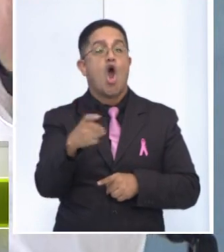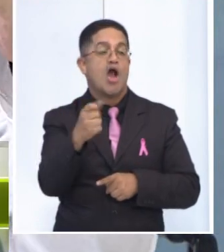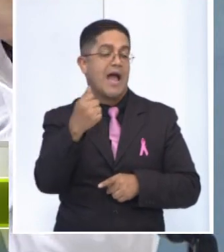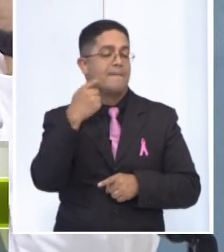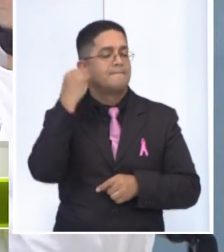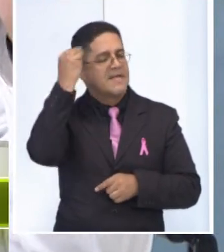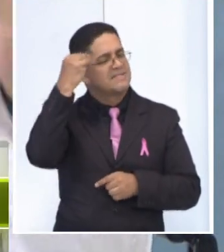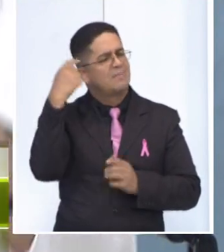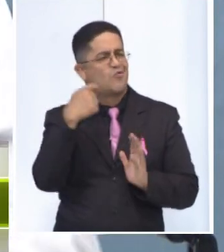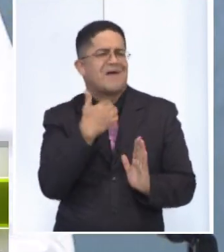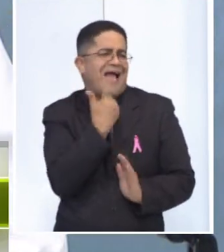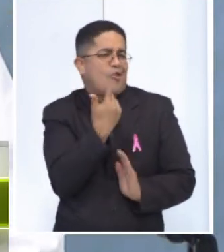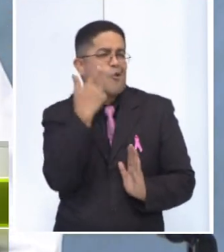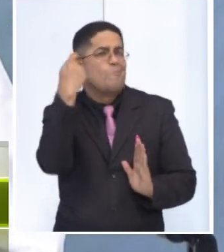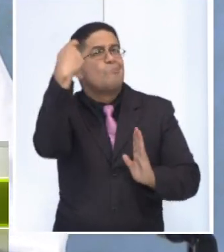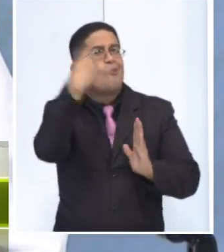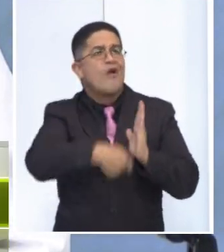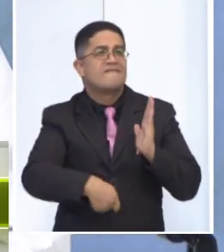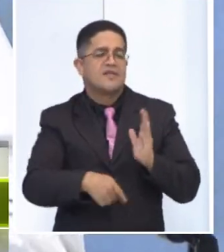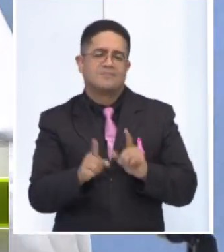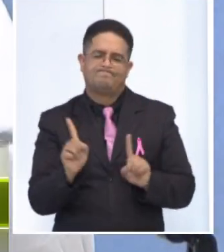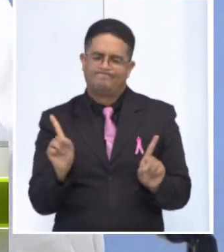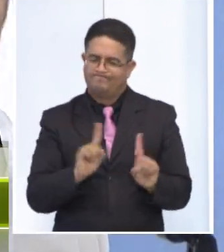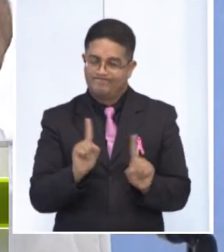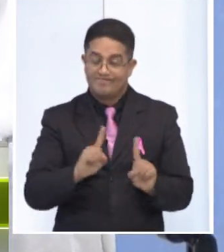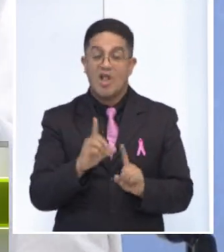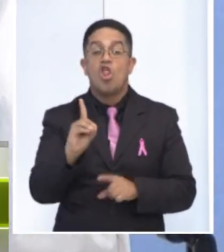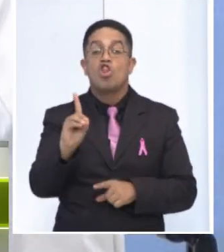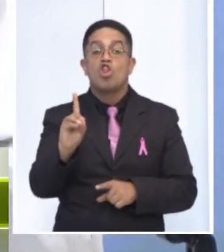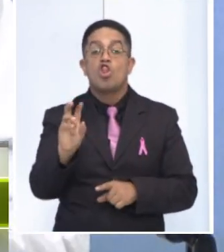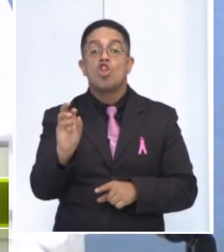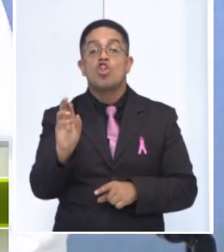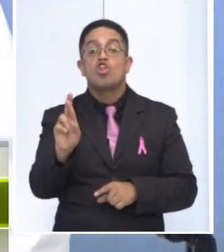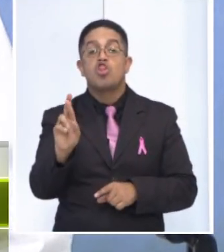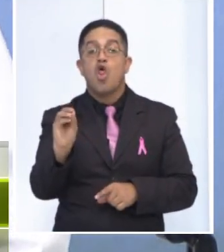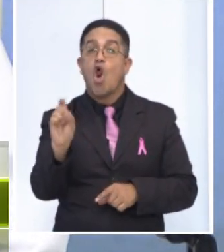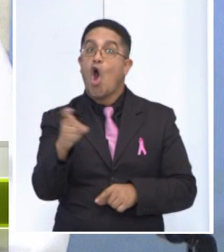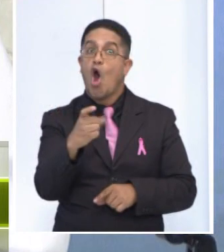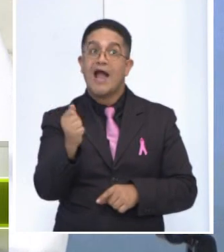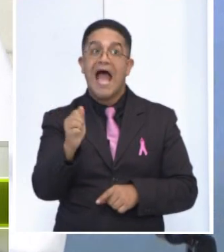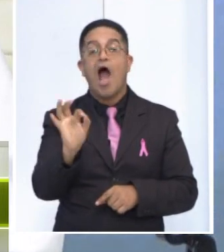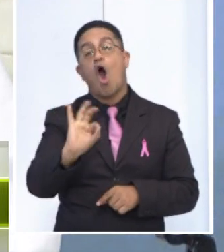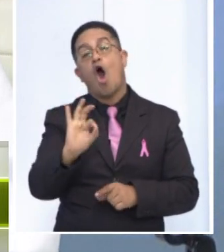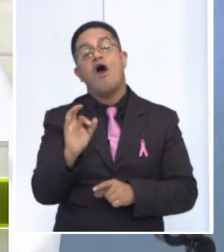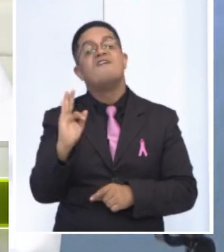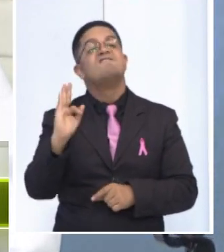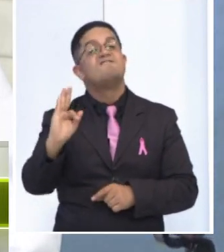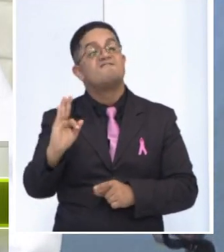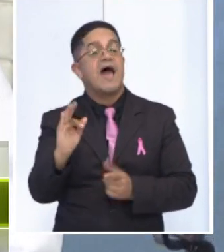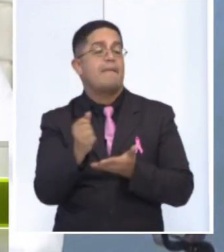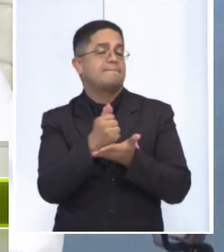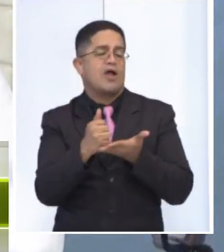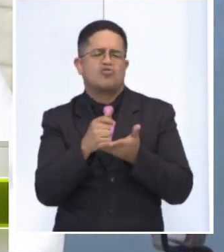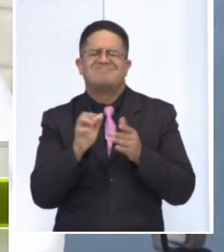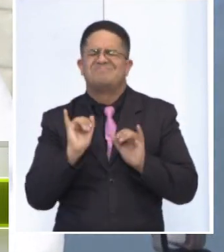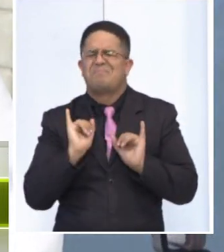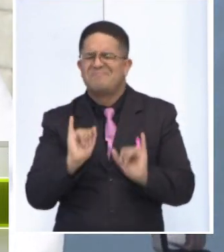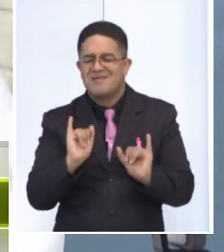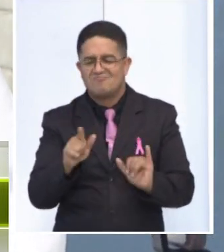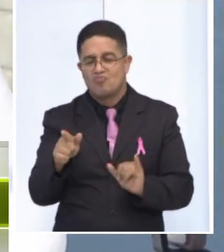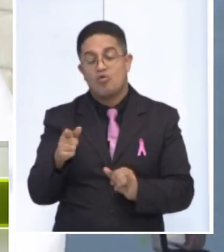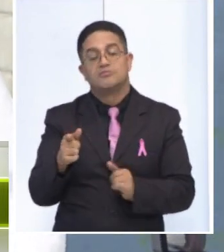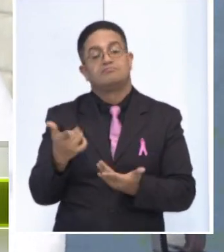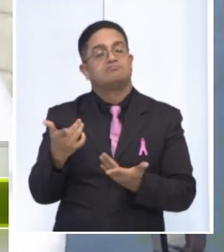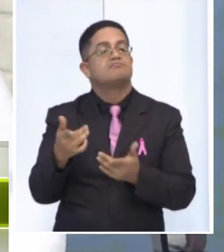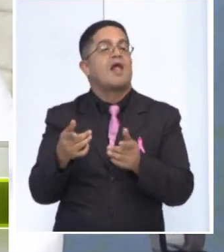algo ilegal, que es algo psicotrópico, y no es así. Droga o fármaco es cualquier medicamento, ¿ok? Que es diseñado en alguna empresa farmacéutica o